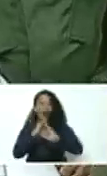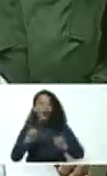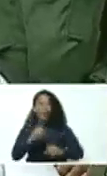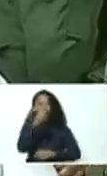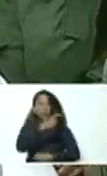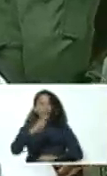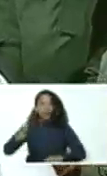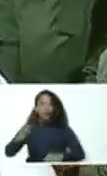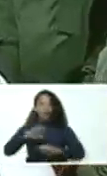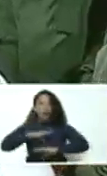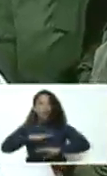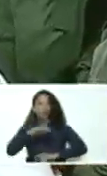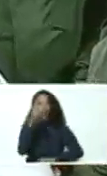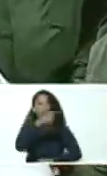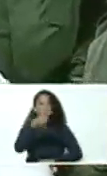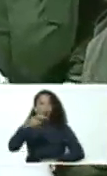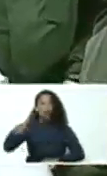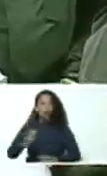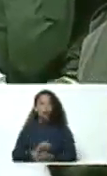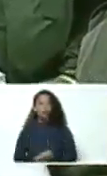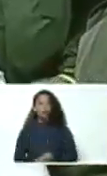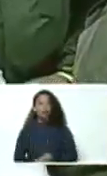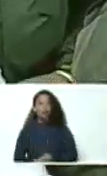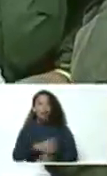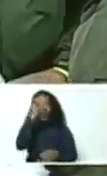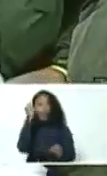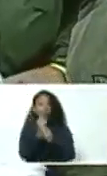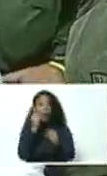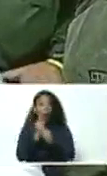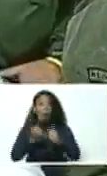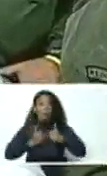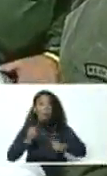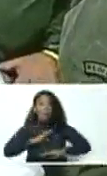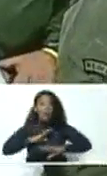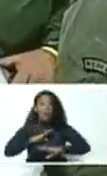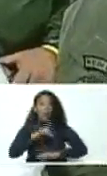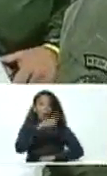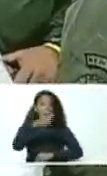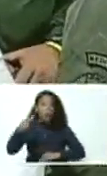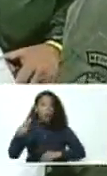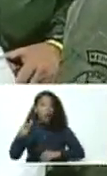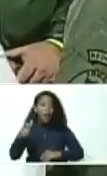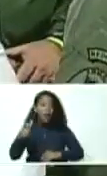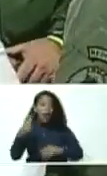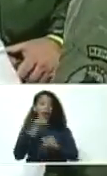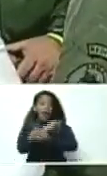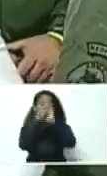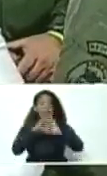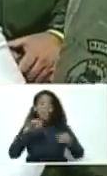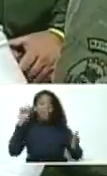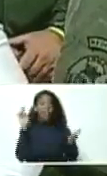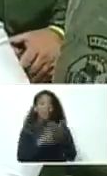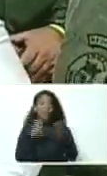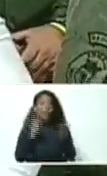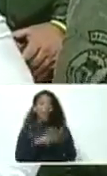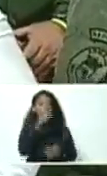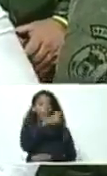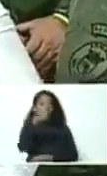por el bienestar de la gente. El que trabaja por el bienestar de la gente, por la felicidad verdadera de la